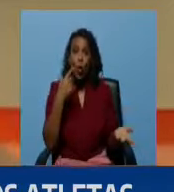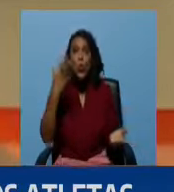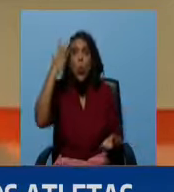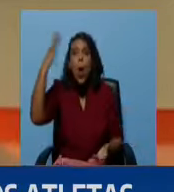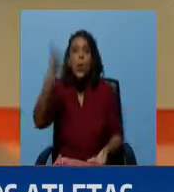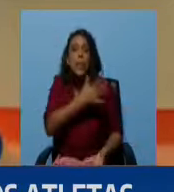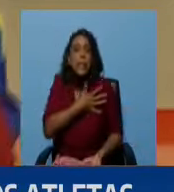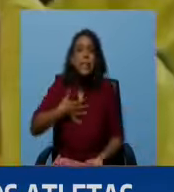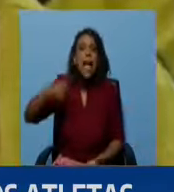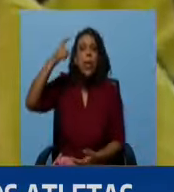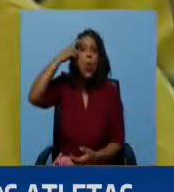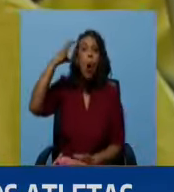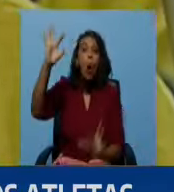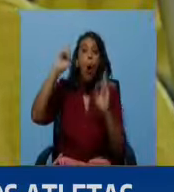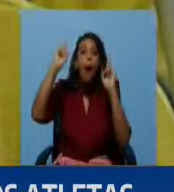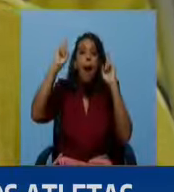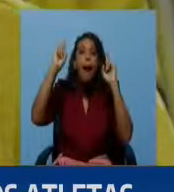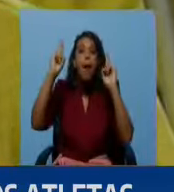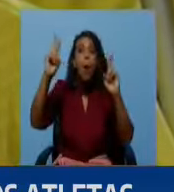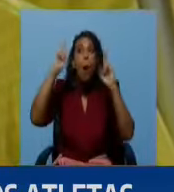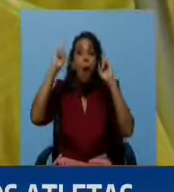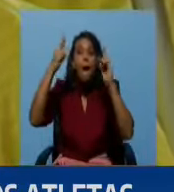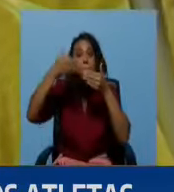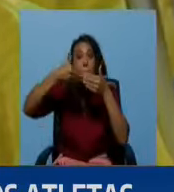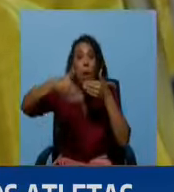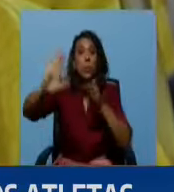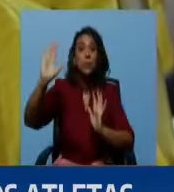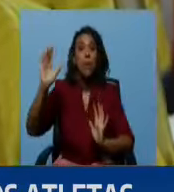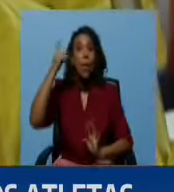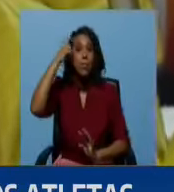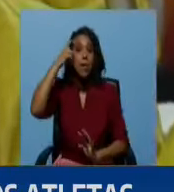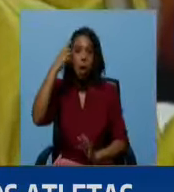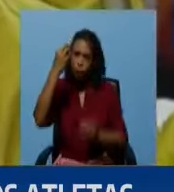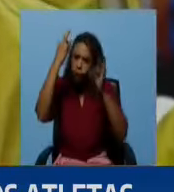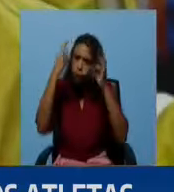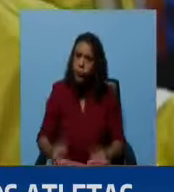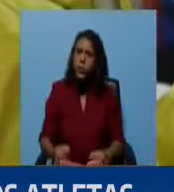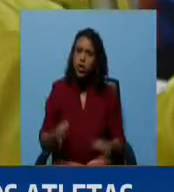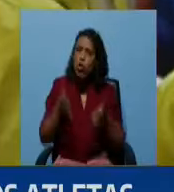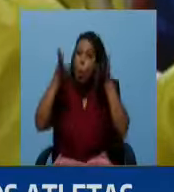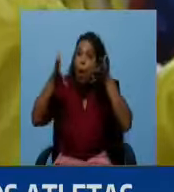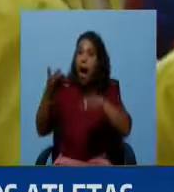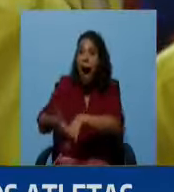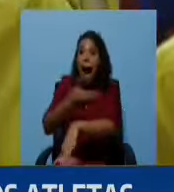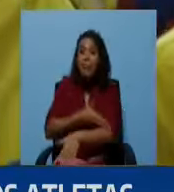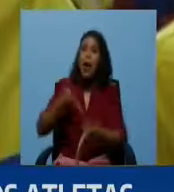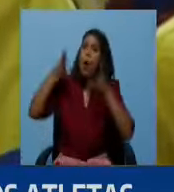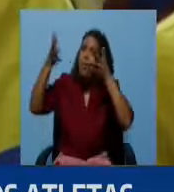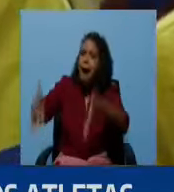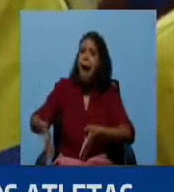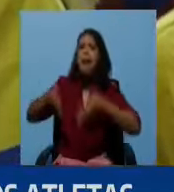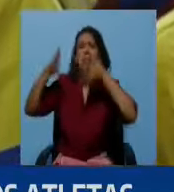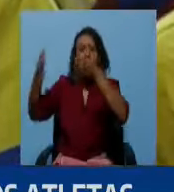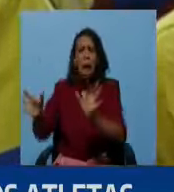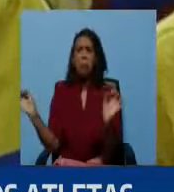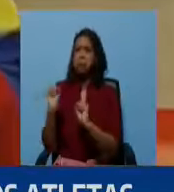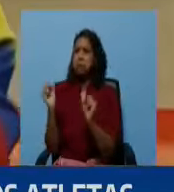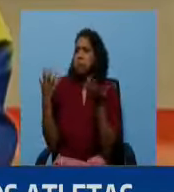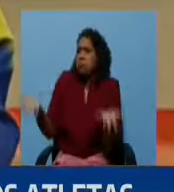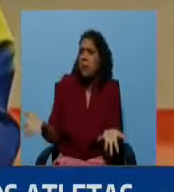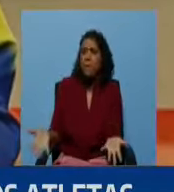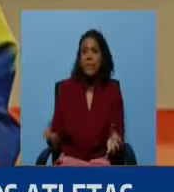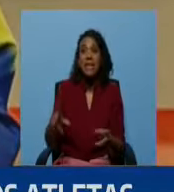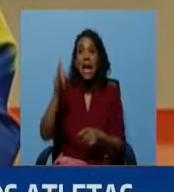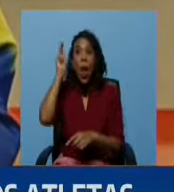día próximo en que se cumpla algo que he orientado mil veces, que los